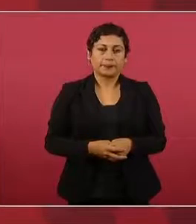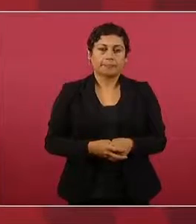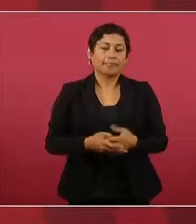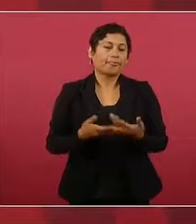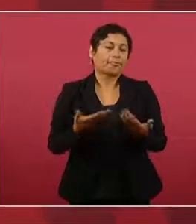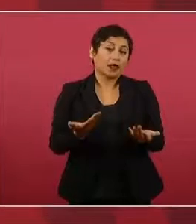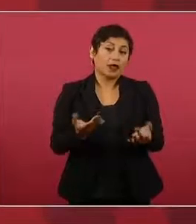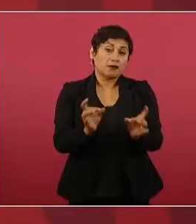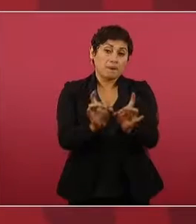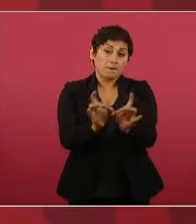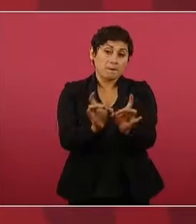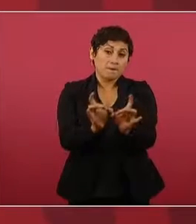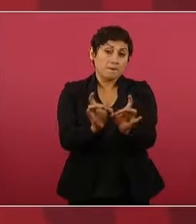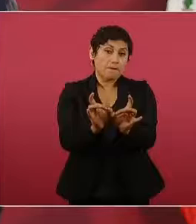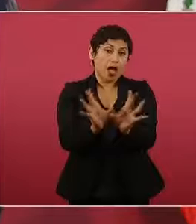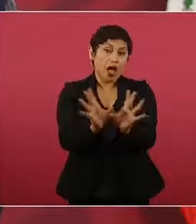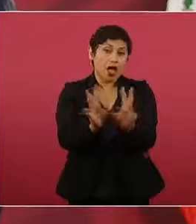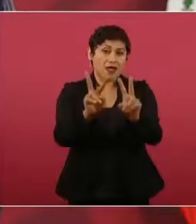fenómenos